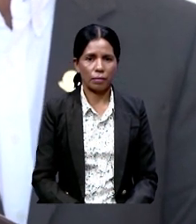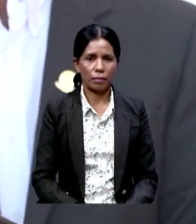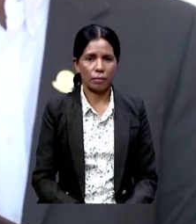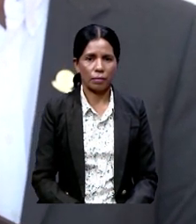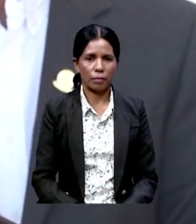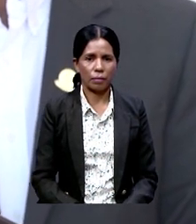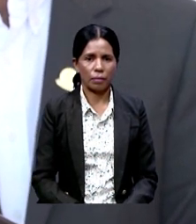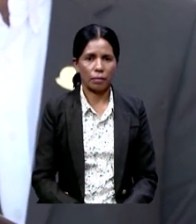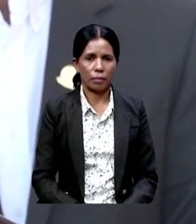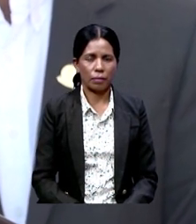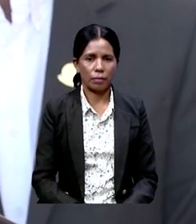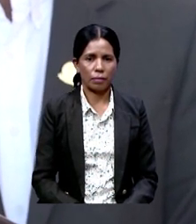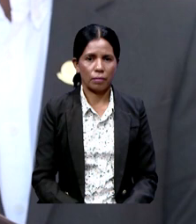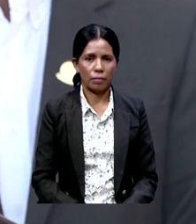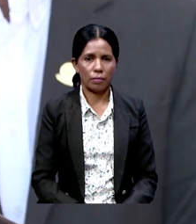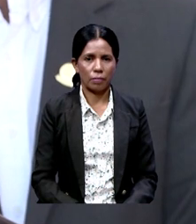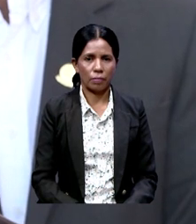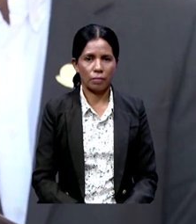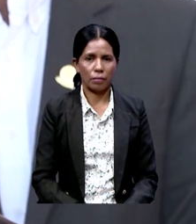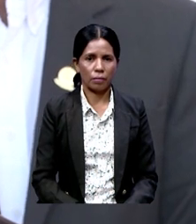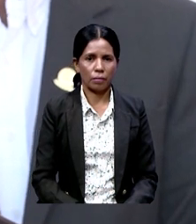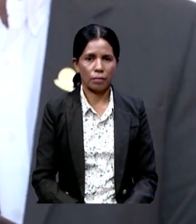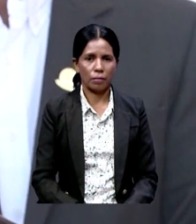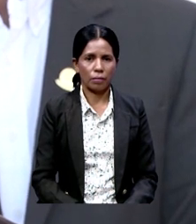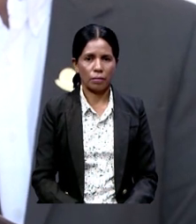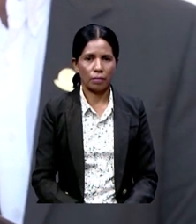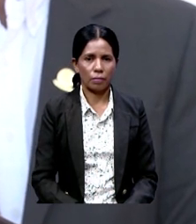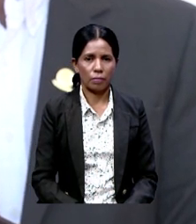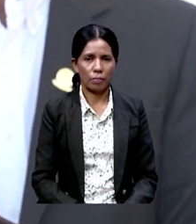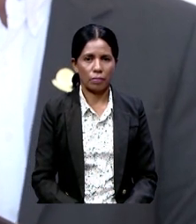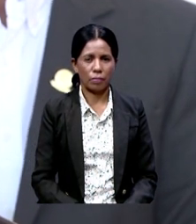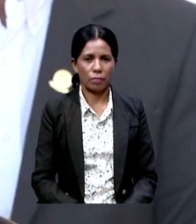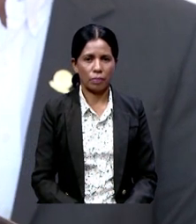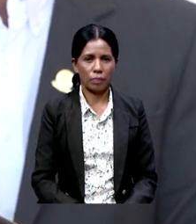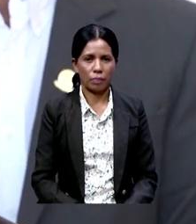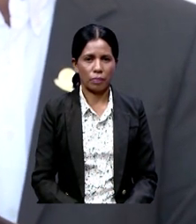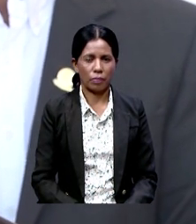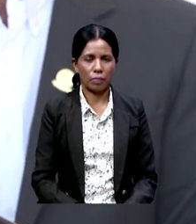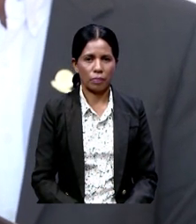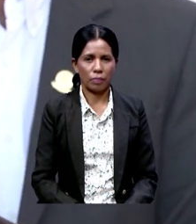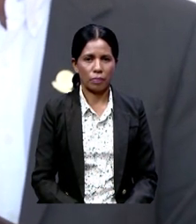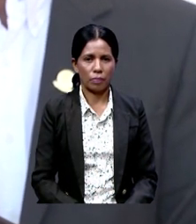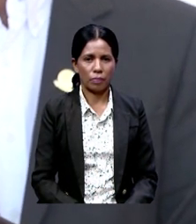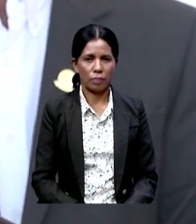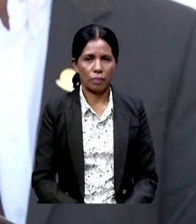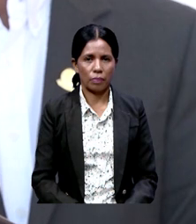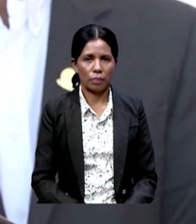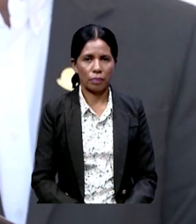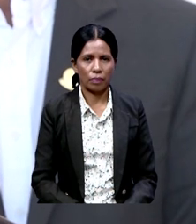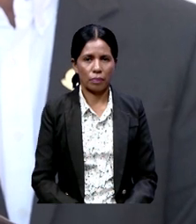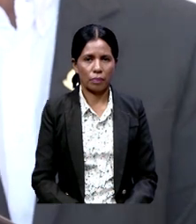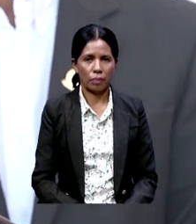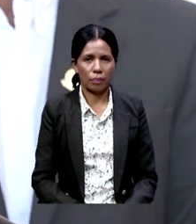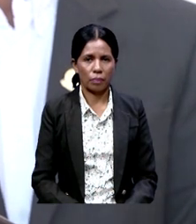designado, que ha mostrado, para que también en los medios de comunicación, en el estudio y formación de